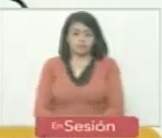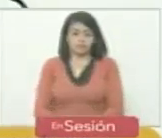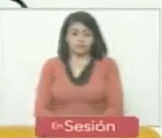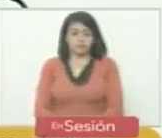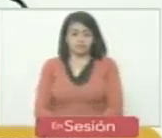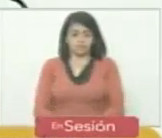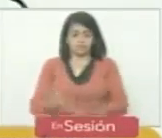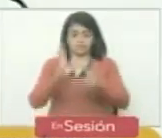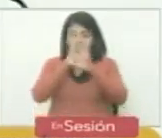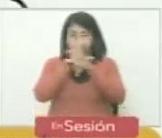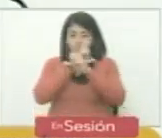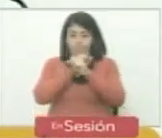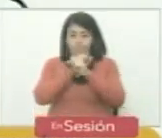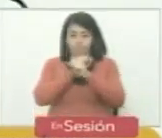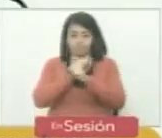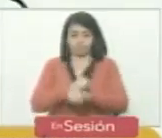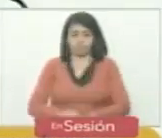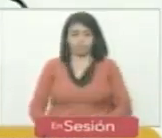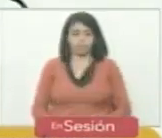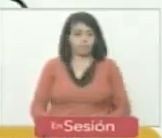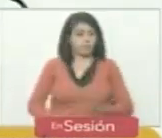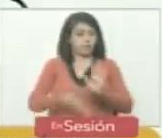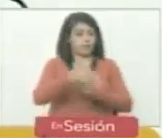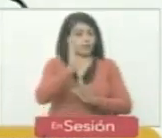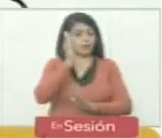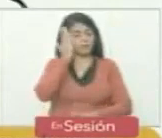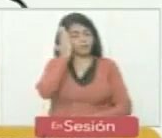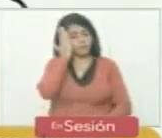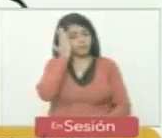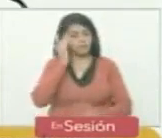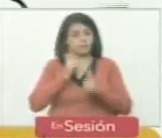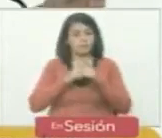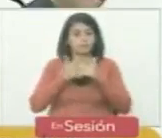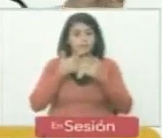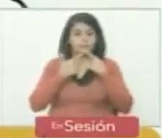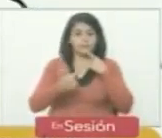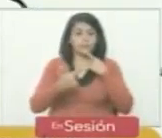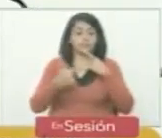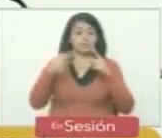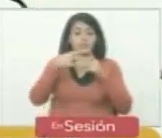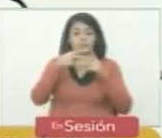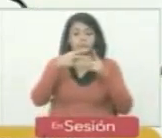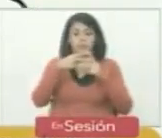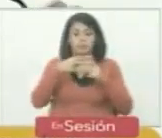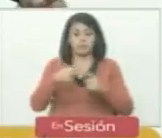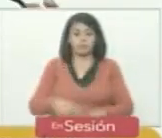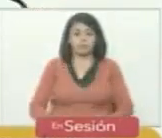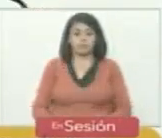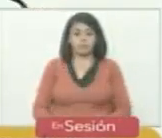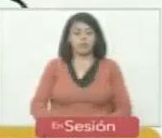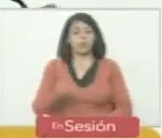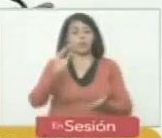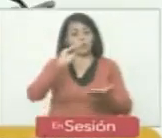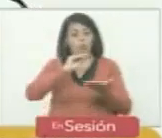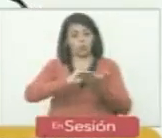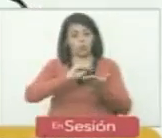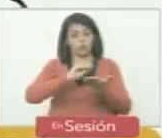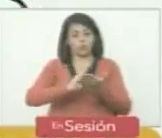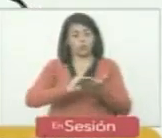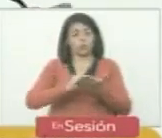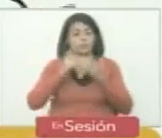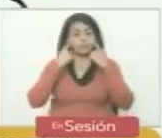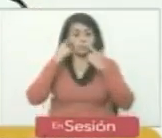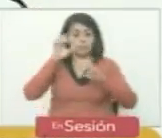era de noche, se van a dormir a un hotel, pasaron otra vez por aduana